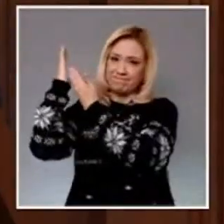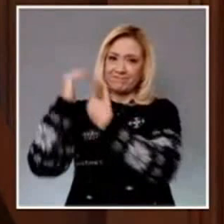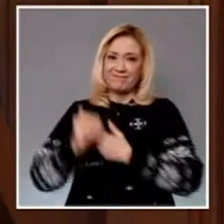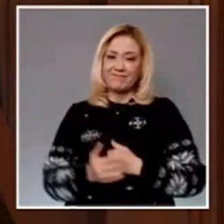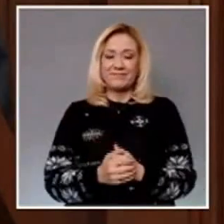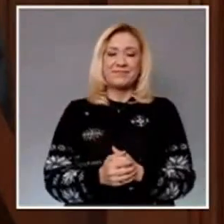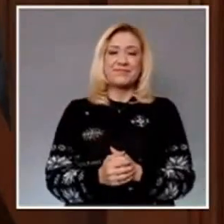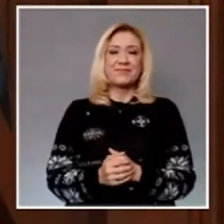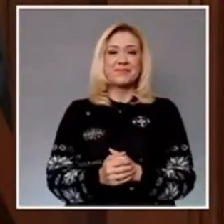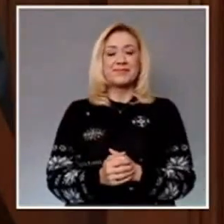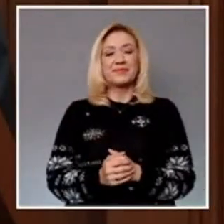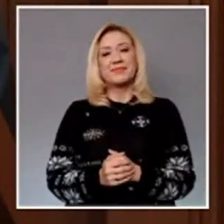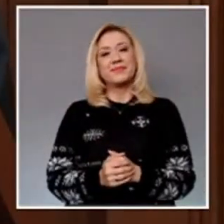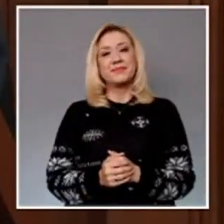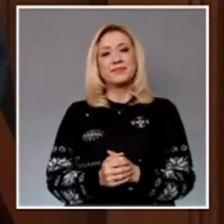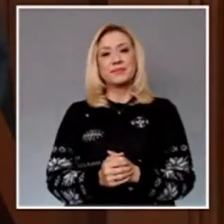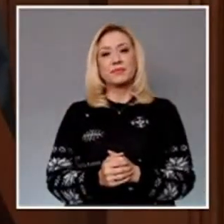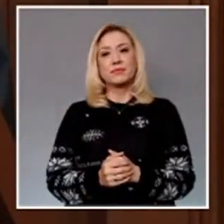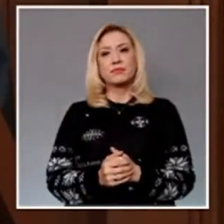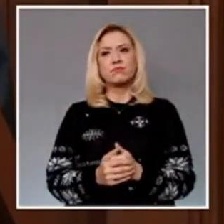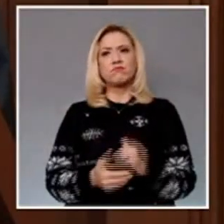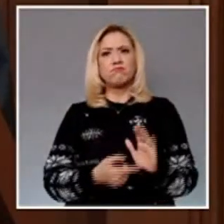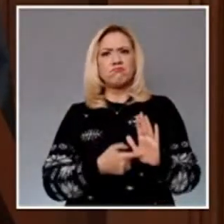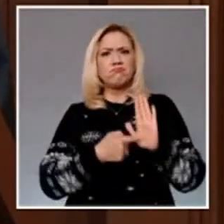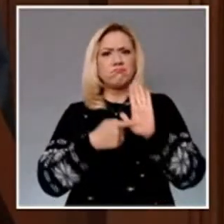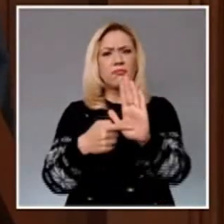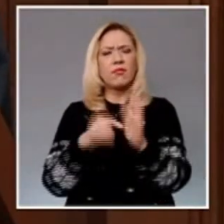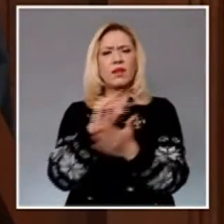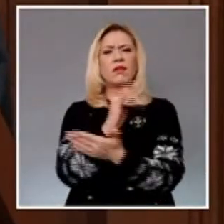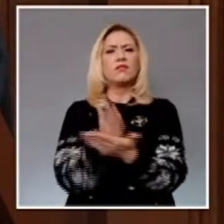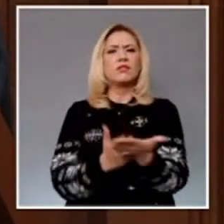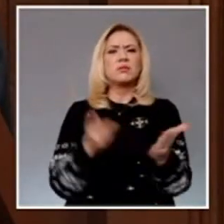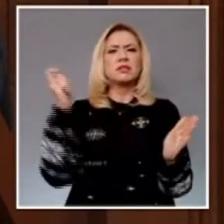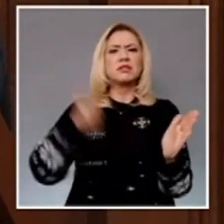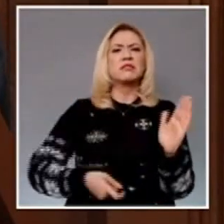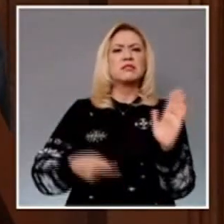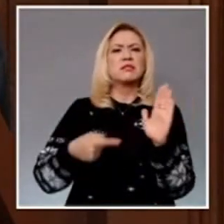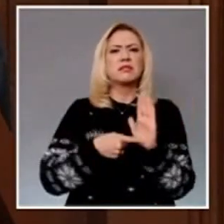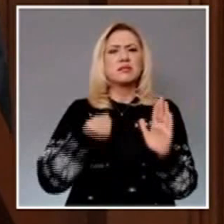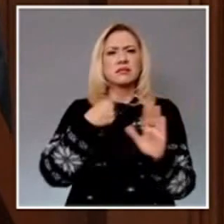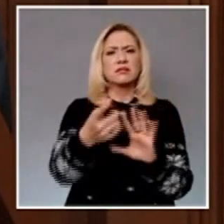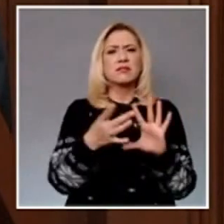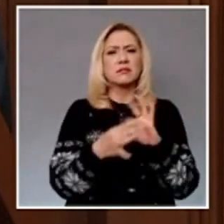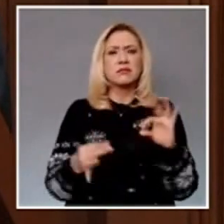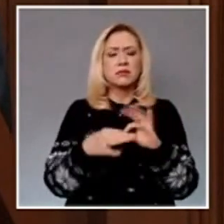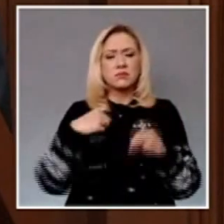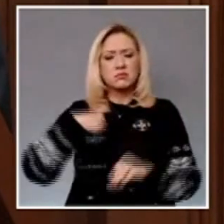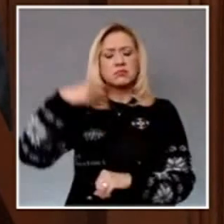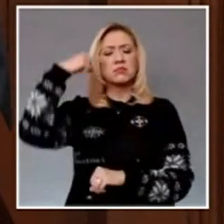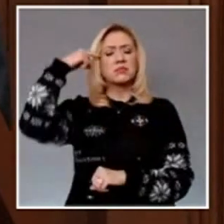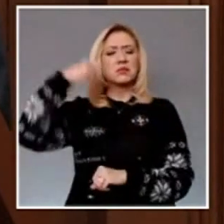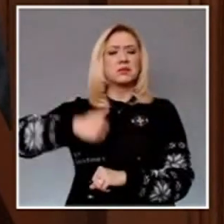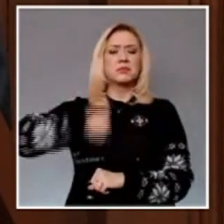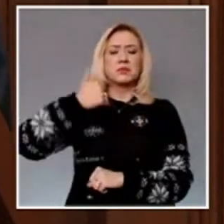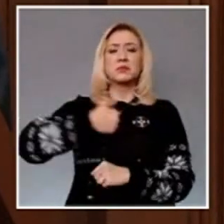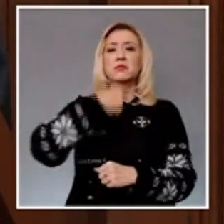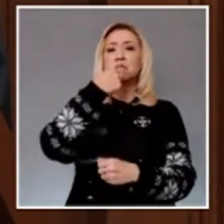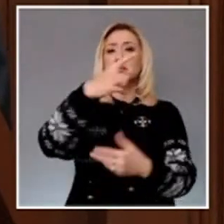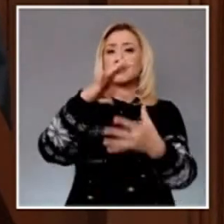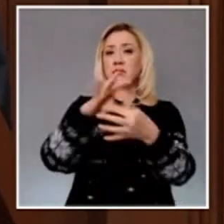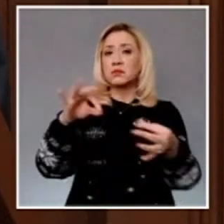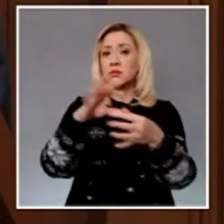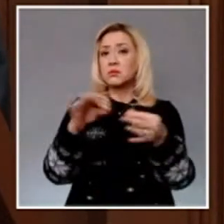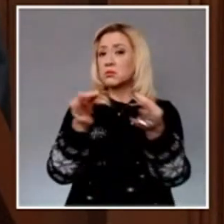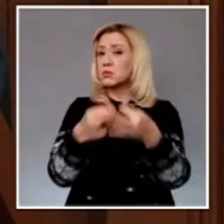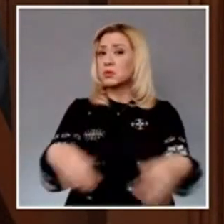La rendición de este informe considero que es una ocasión propicia para refrendar la importancia de la independencia